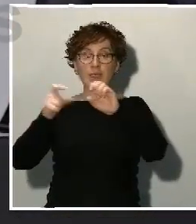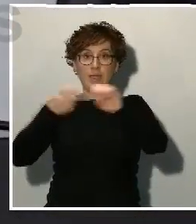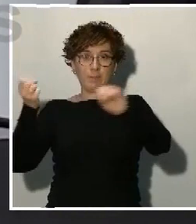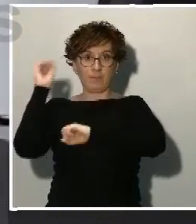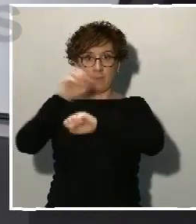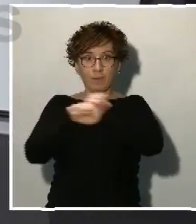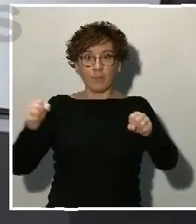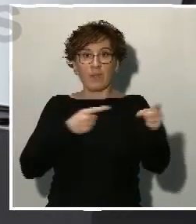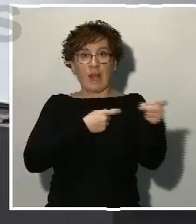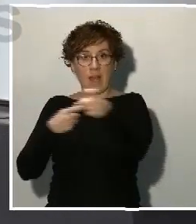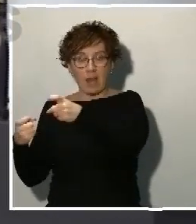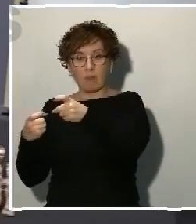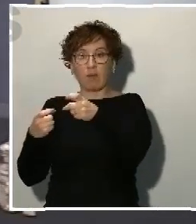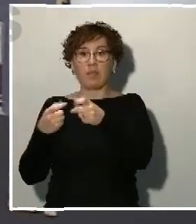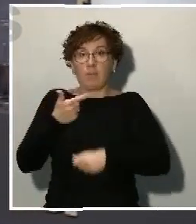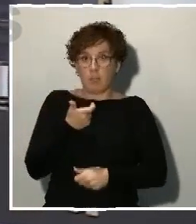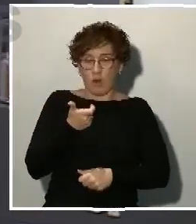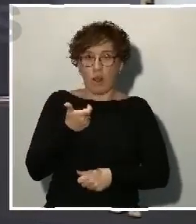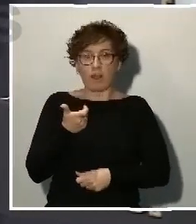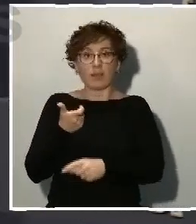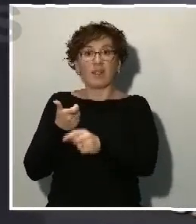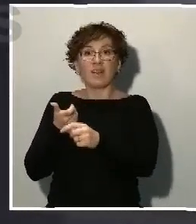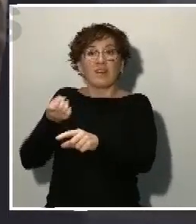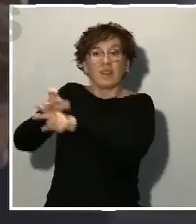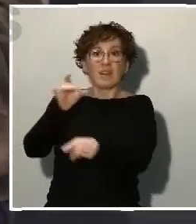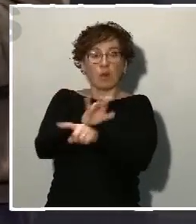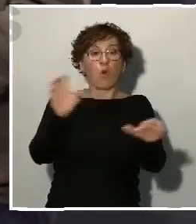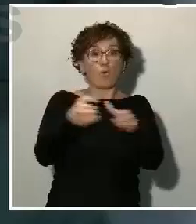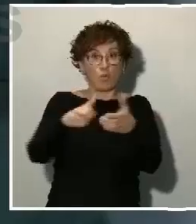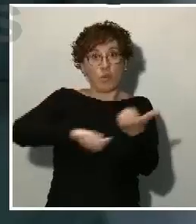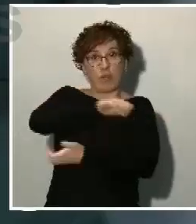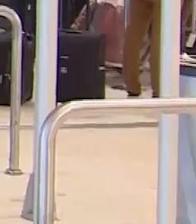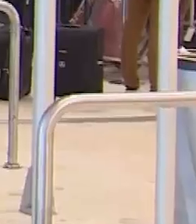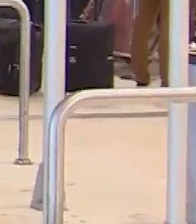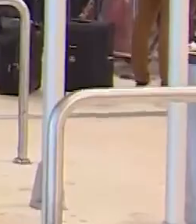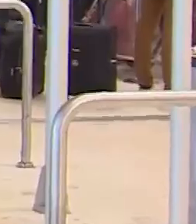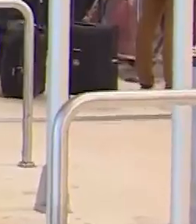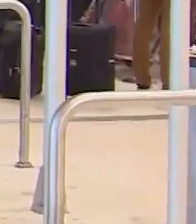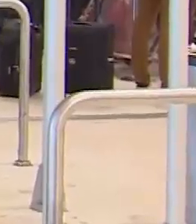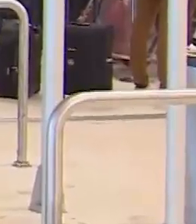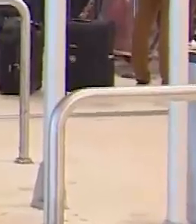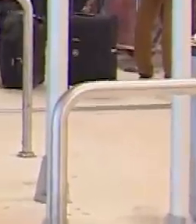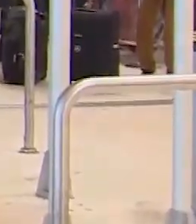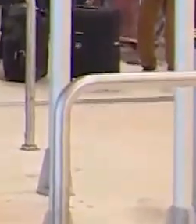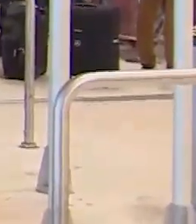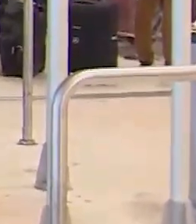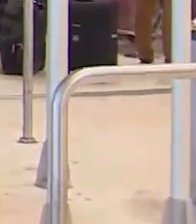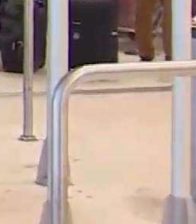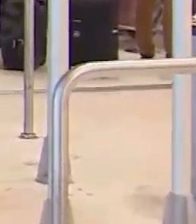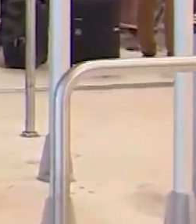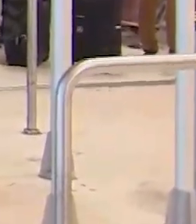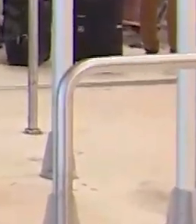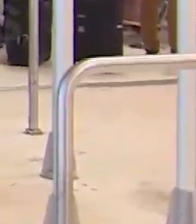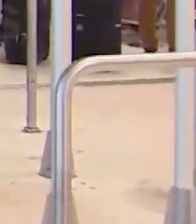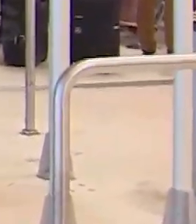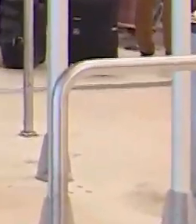70 cortas, destinadas a grupos relacionados con el terrorismo y la delincuencia. Y en cuanto a los españoles en el extranjero,